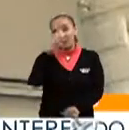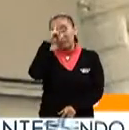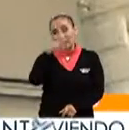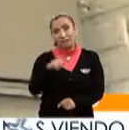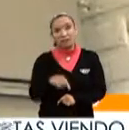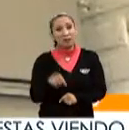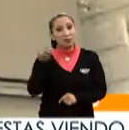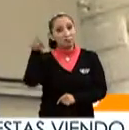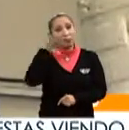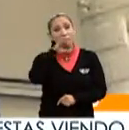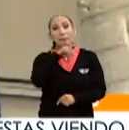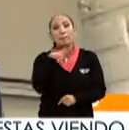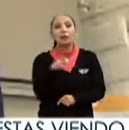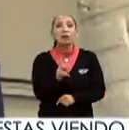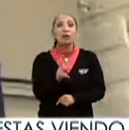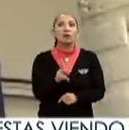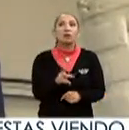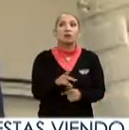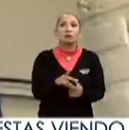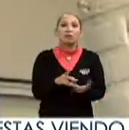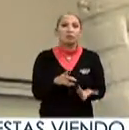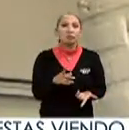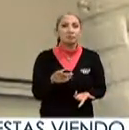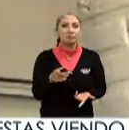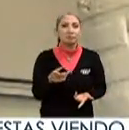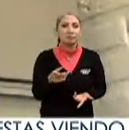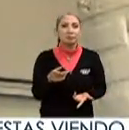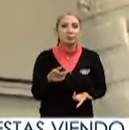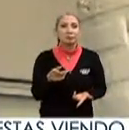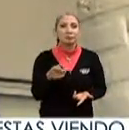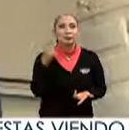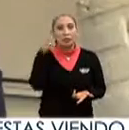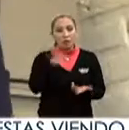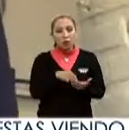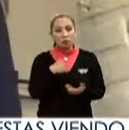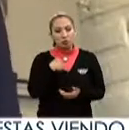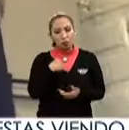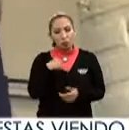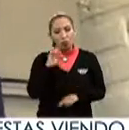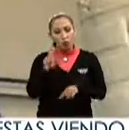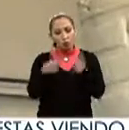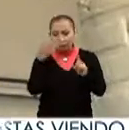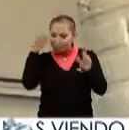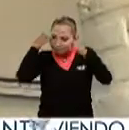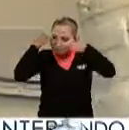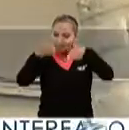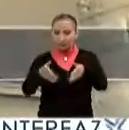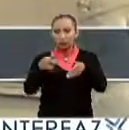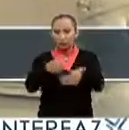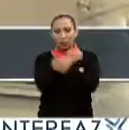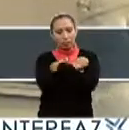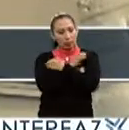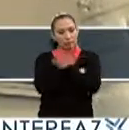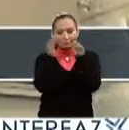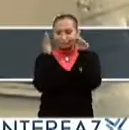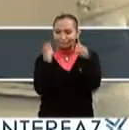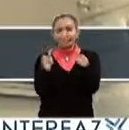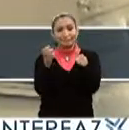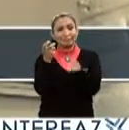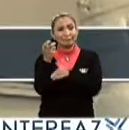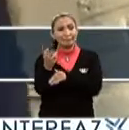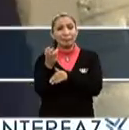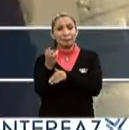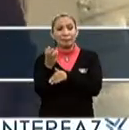diferente. Pero sin embargo, creo que iba enfocada al ámbito educativo y